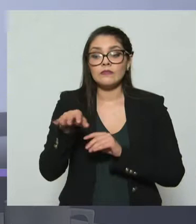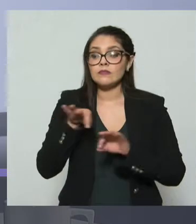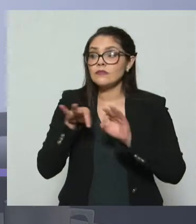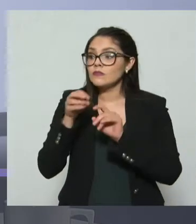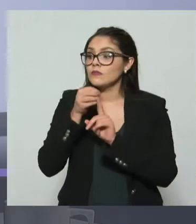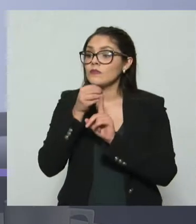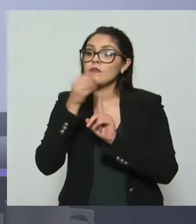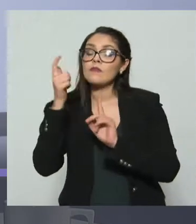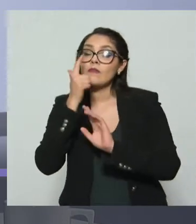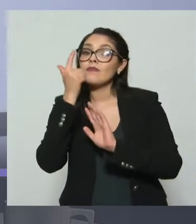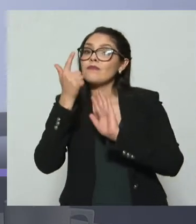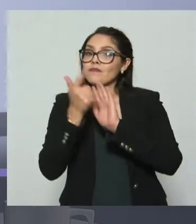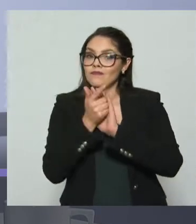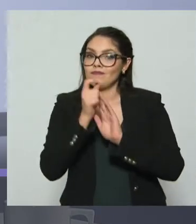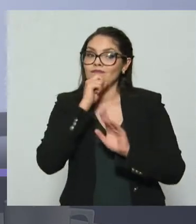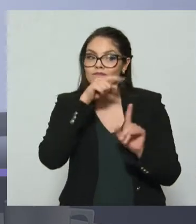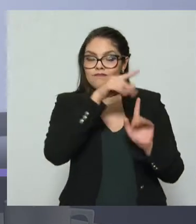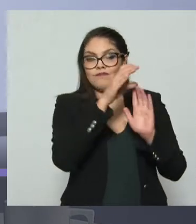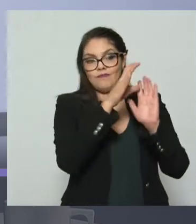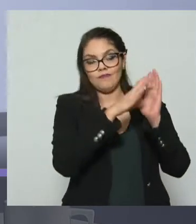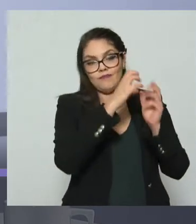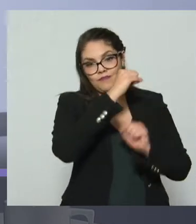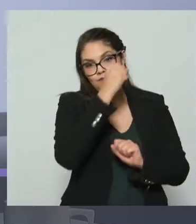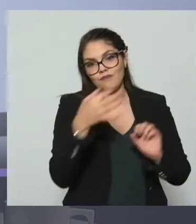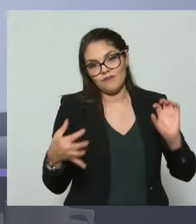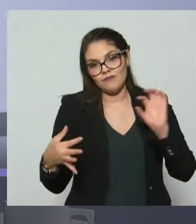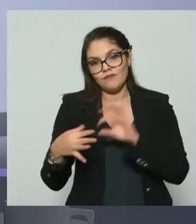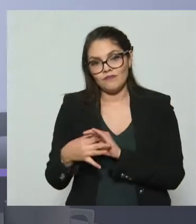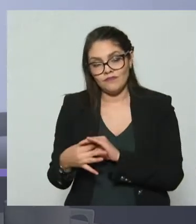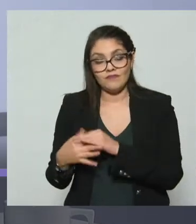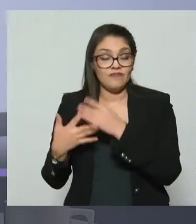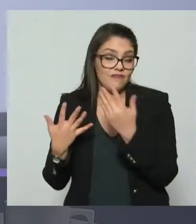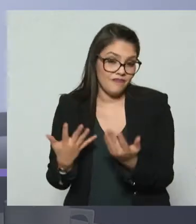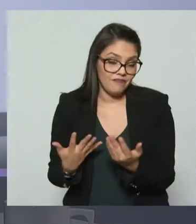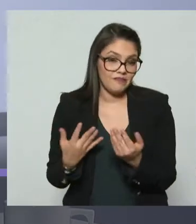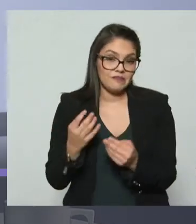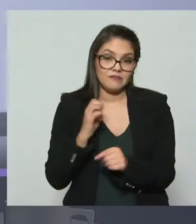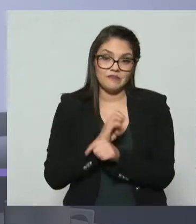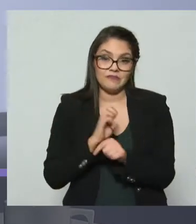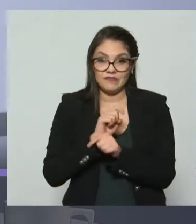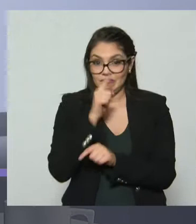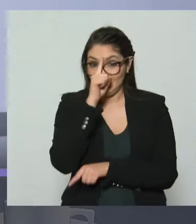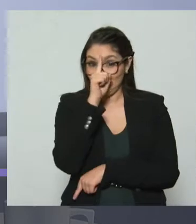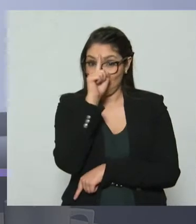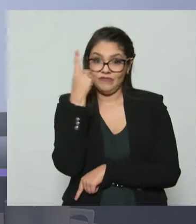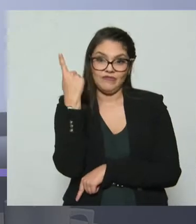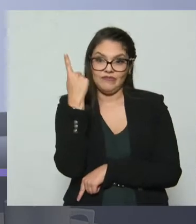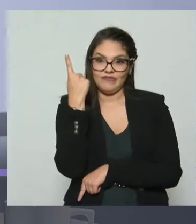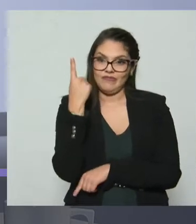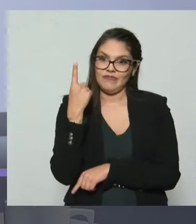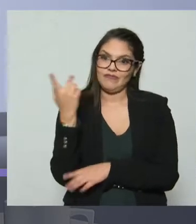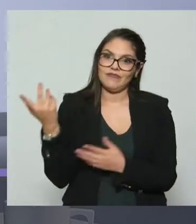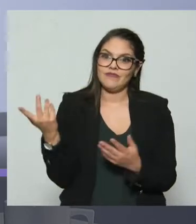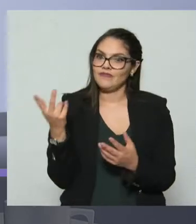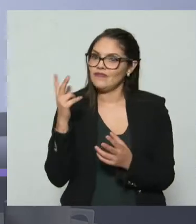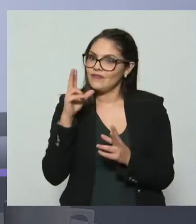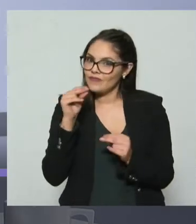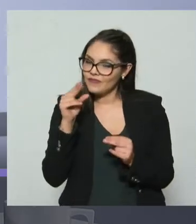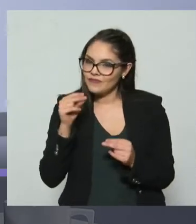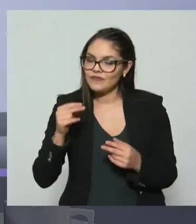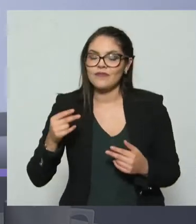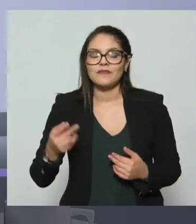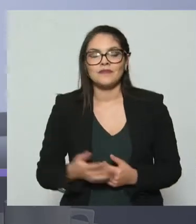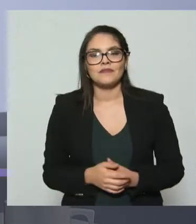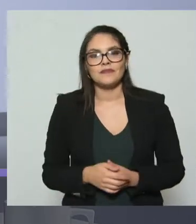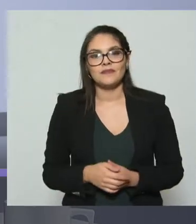legal constitucional. Entonces, pues no es algo sencillo que nos dejaron los constituyentes.